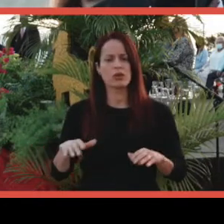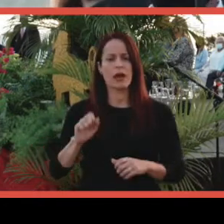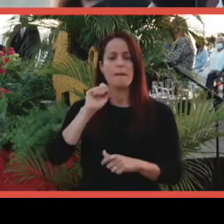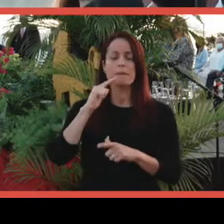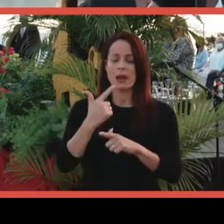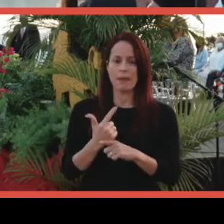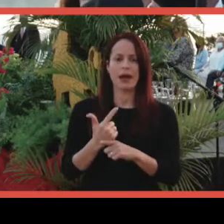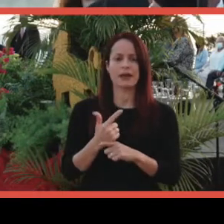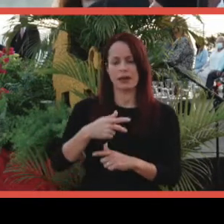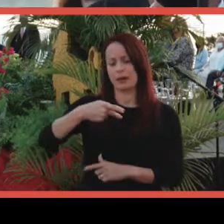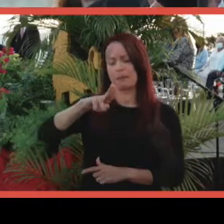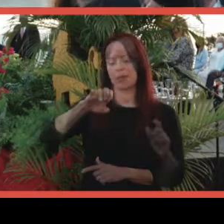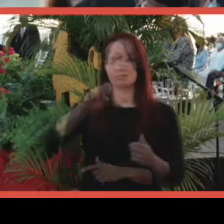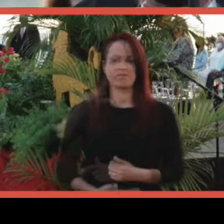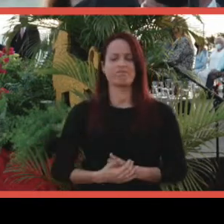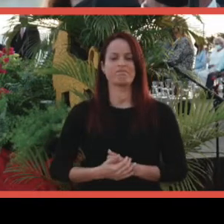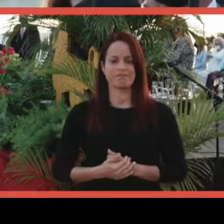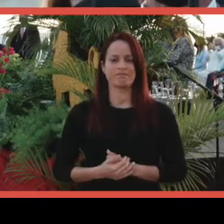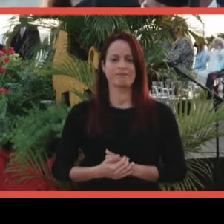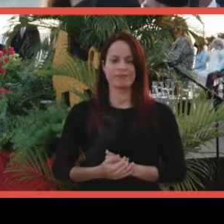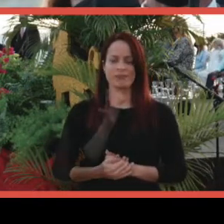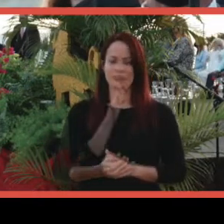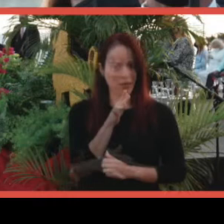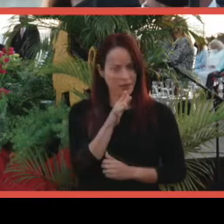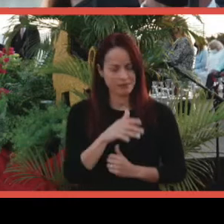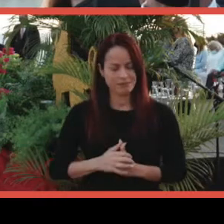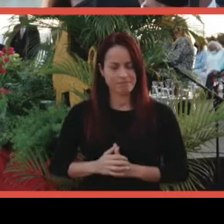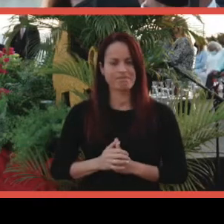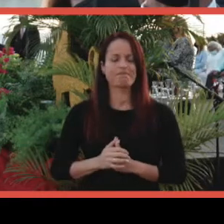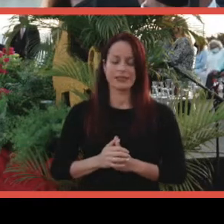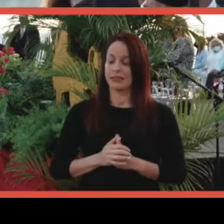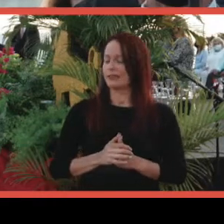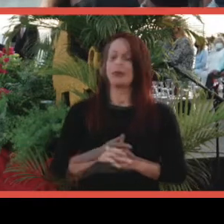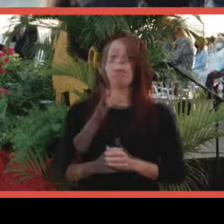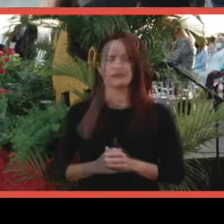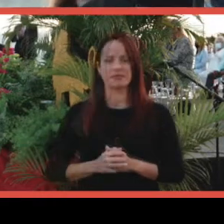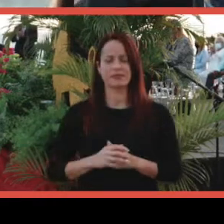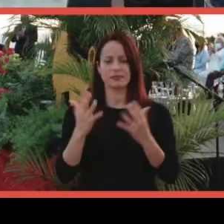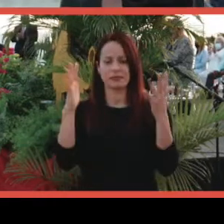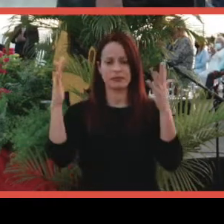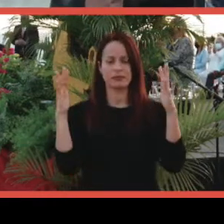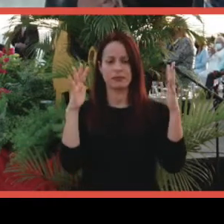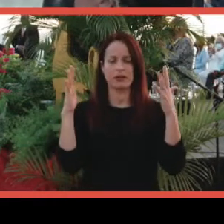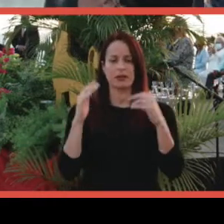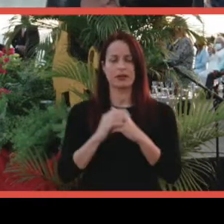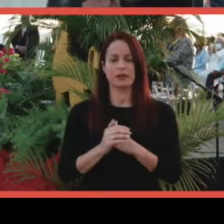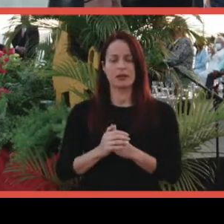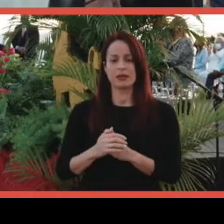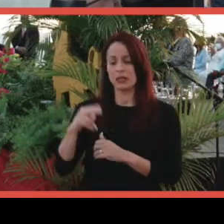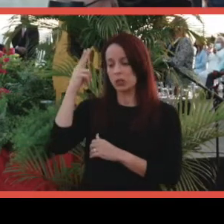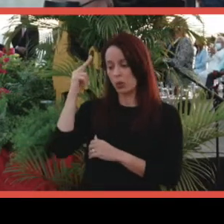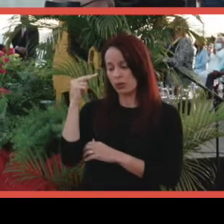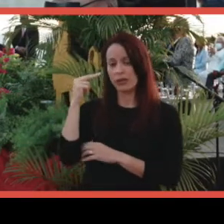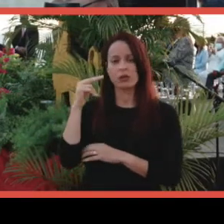que Priscila, que es como mi madre, mi mamá en el cielo, mis sobrinos, mi